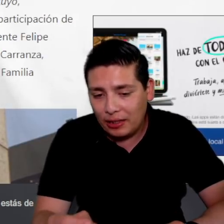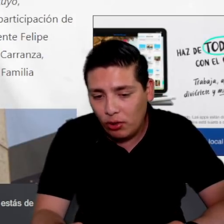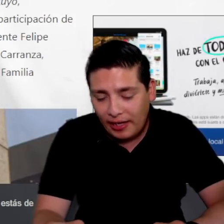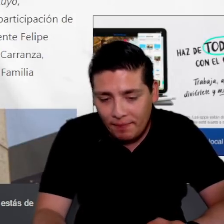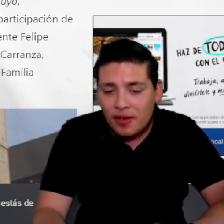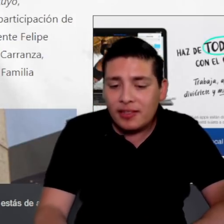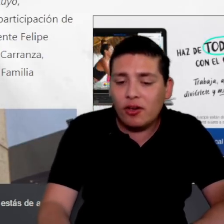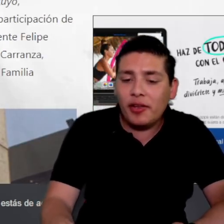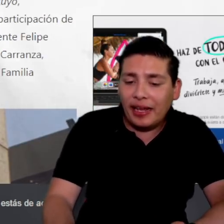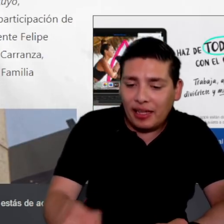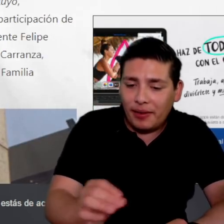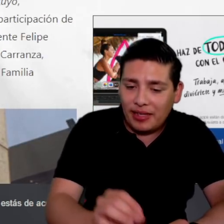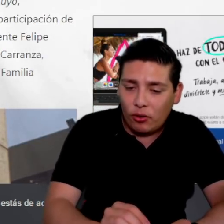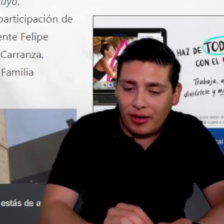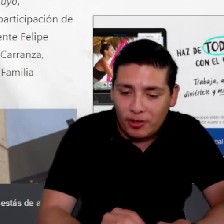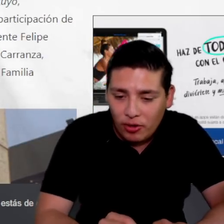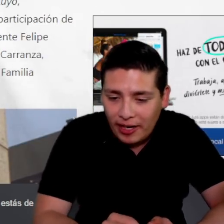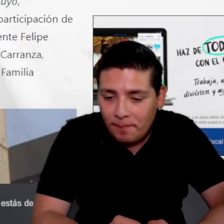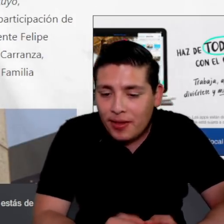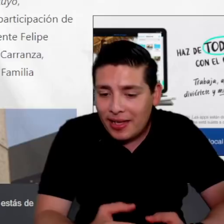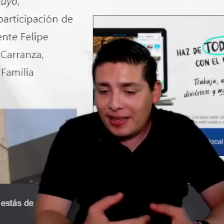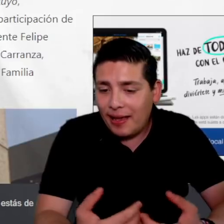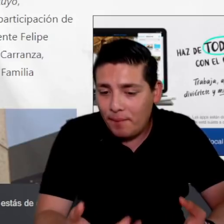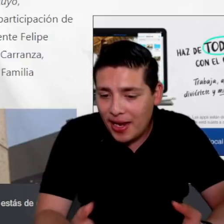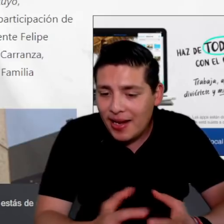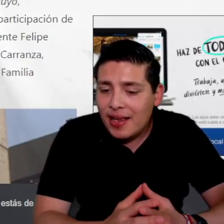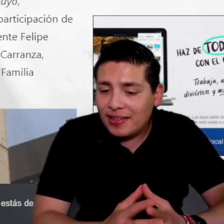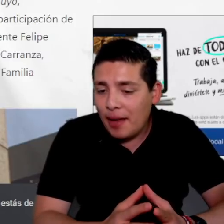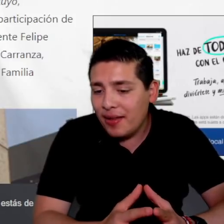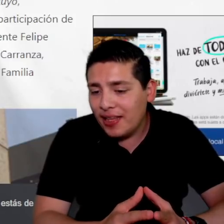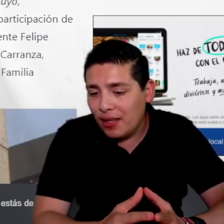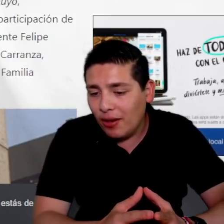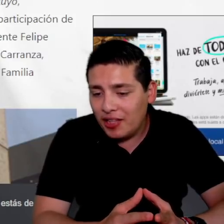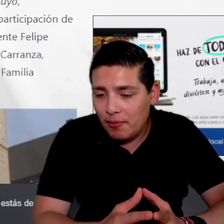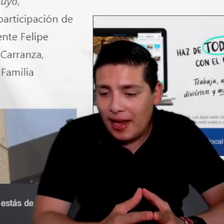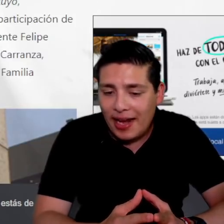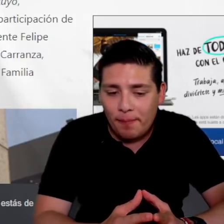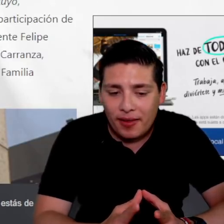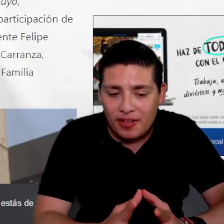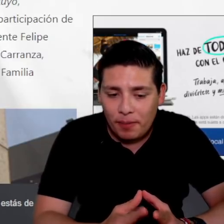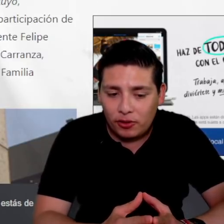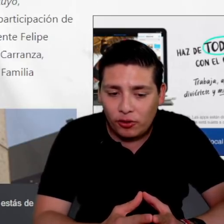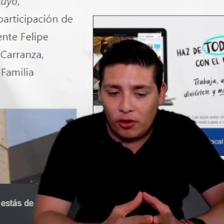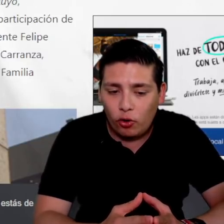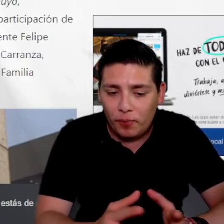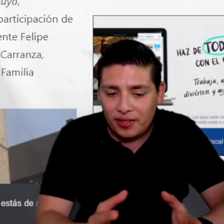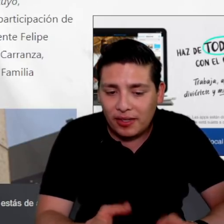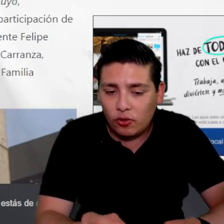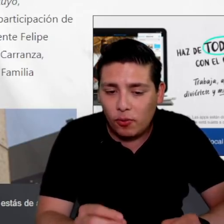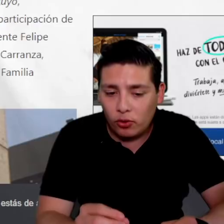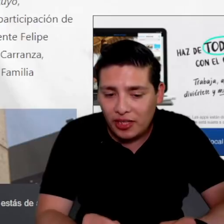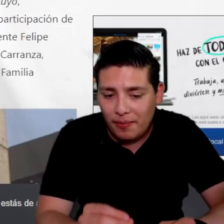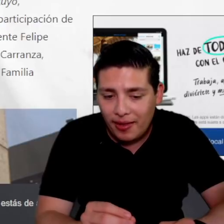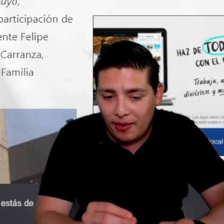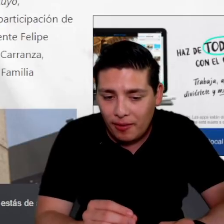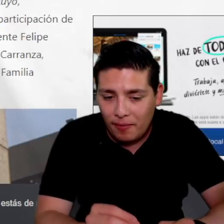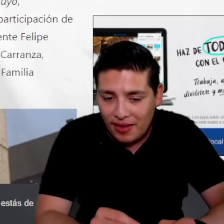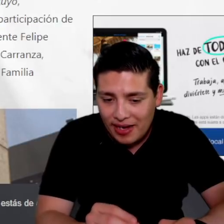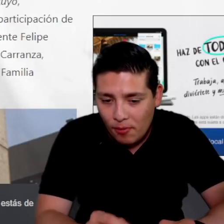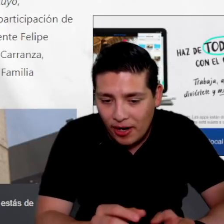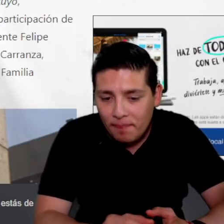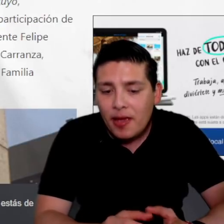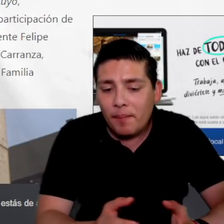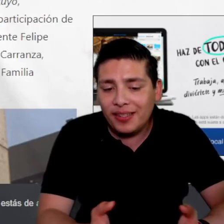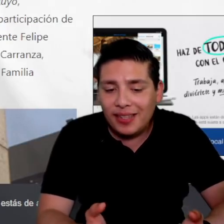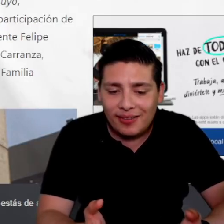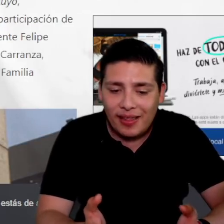la derecha católica, sino directamente con el Yunque. Y también se ha mantenido activa en la participación de columnistas como José